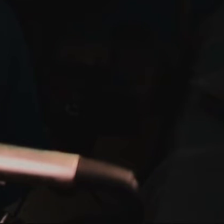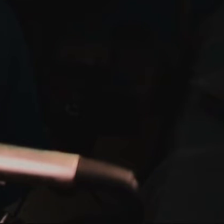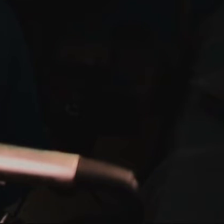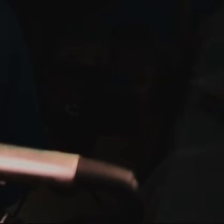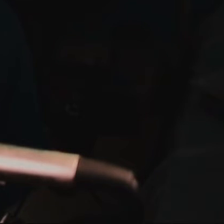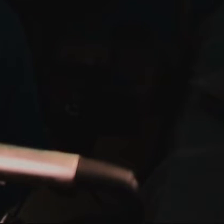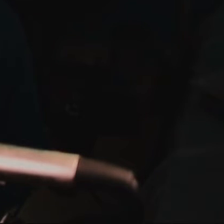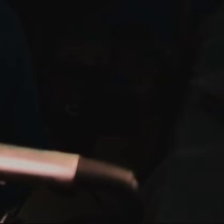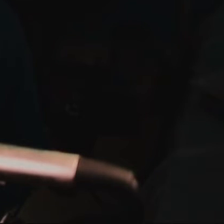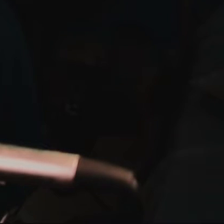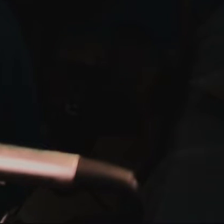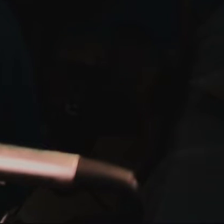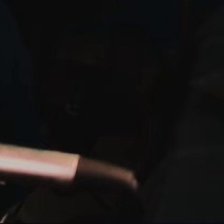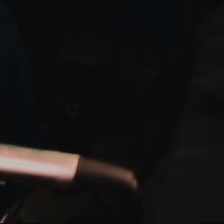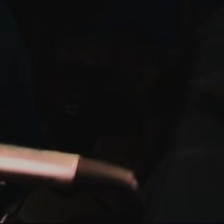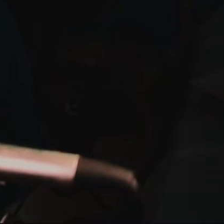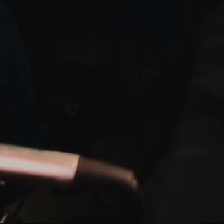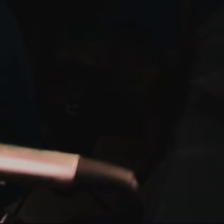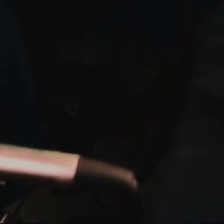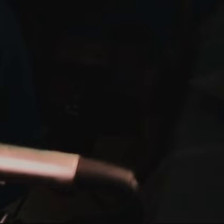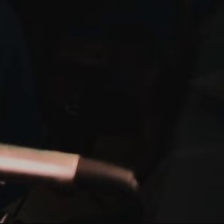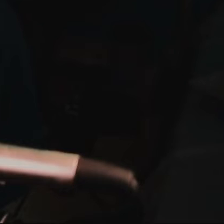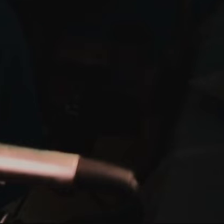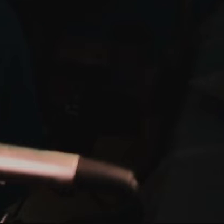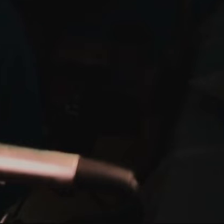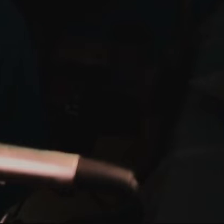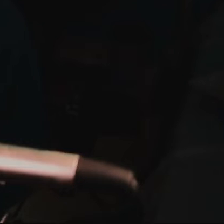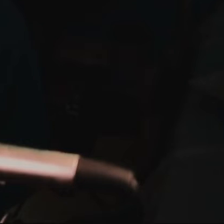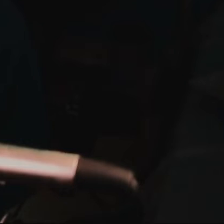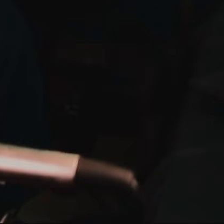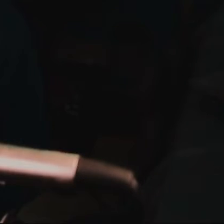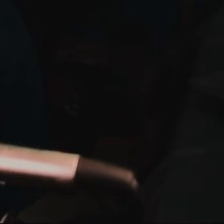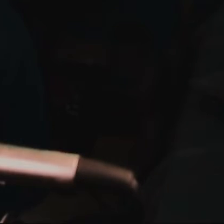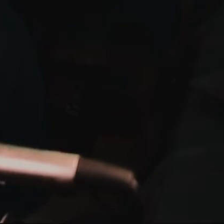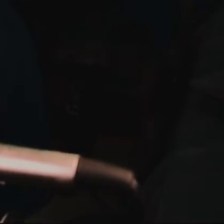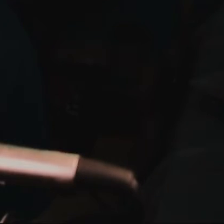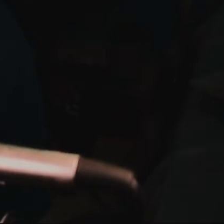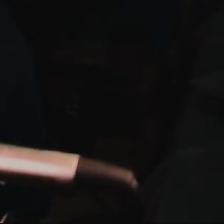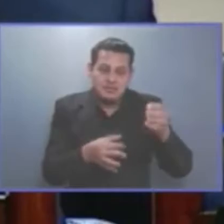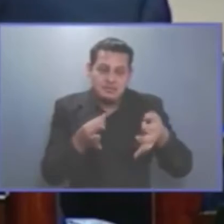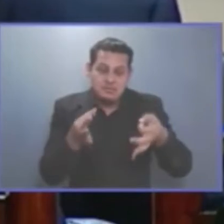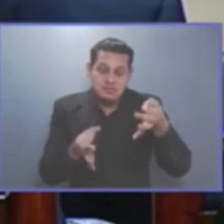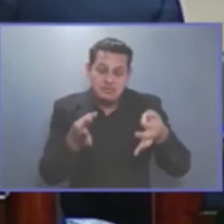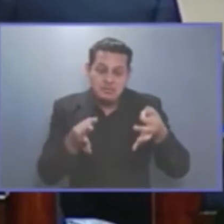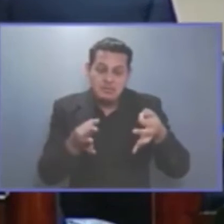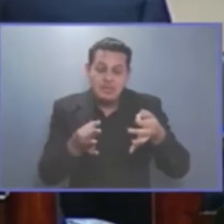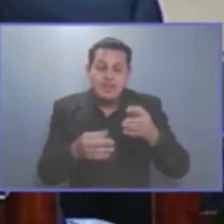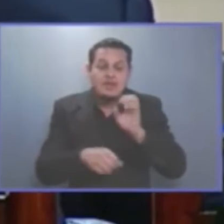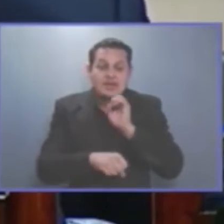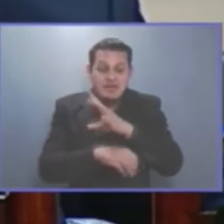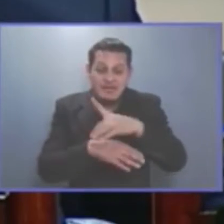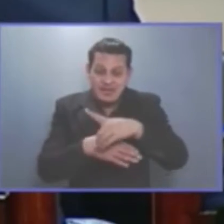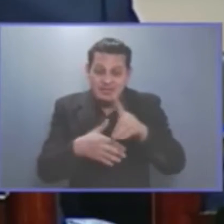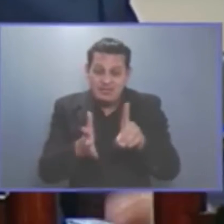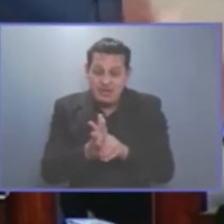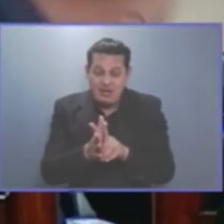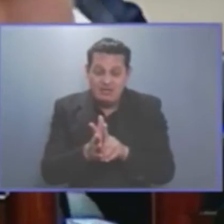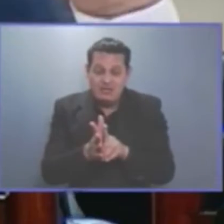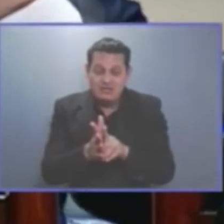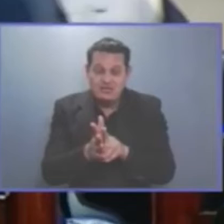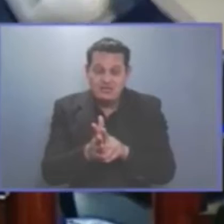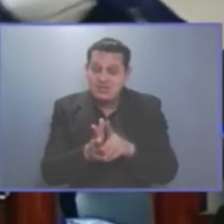quiere hacer justicia en el salvador que la decidan diputados de otros países y que sean diputados